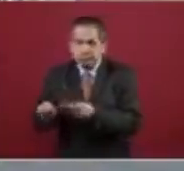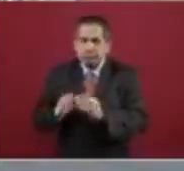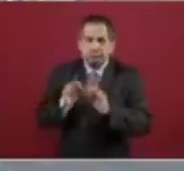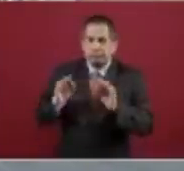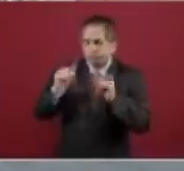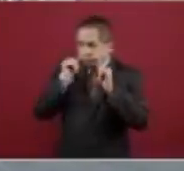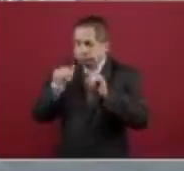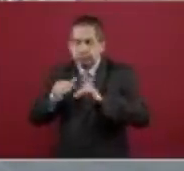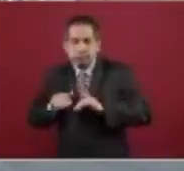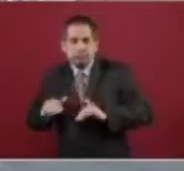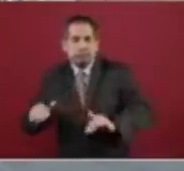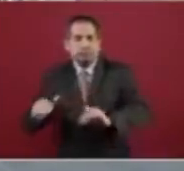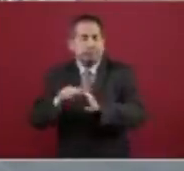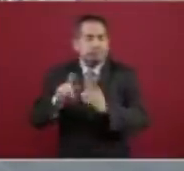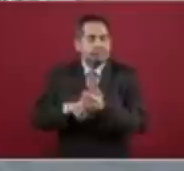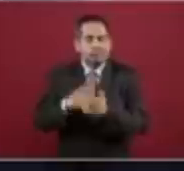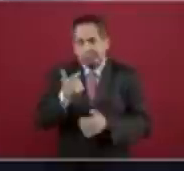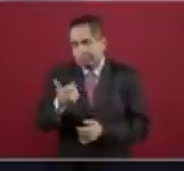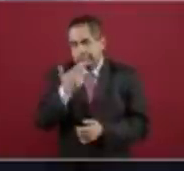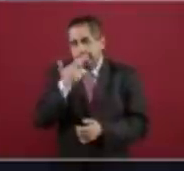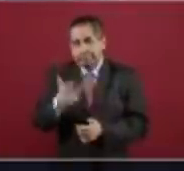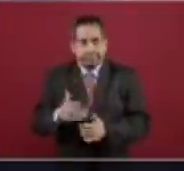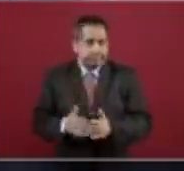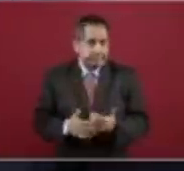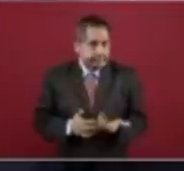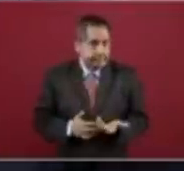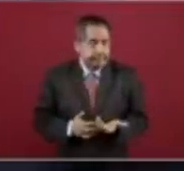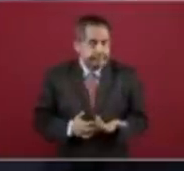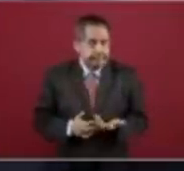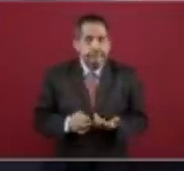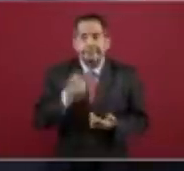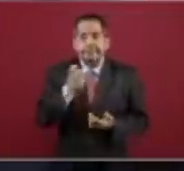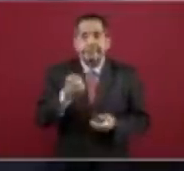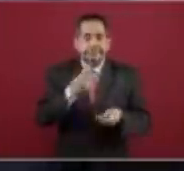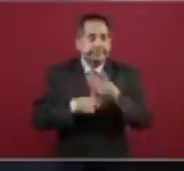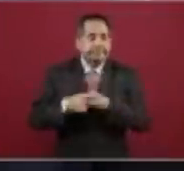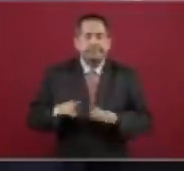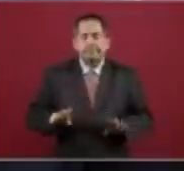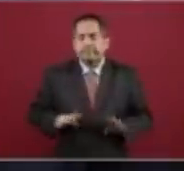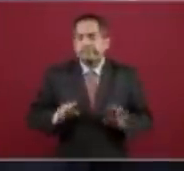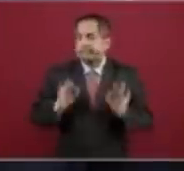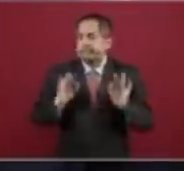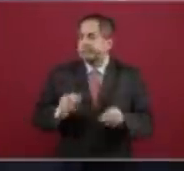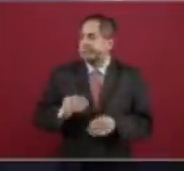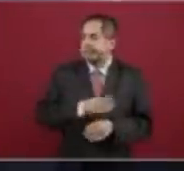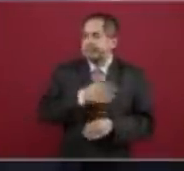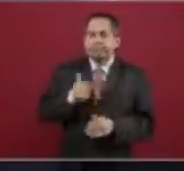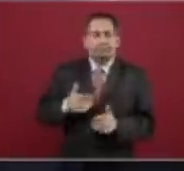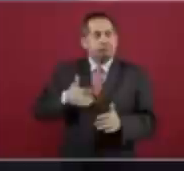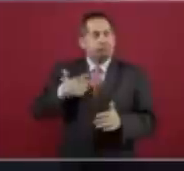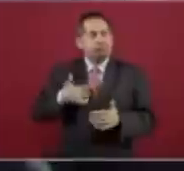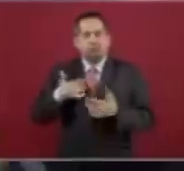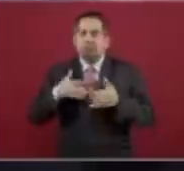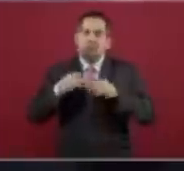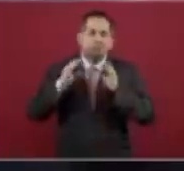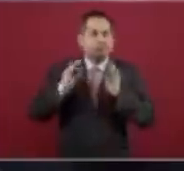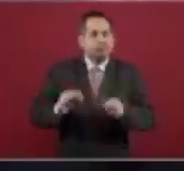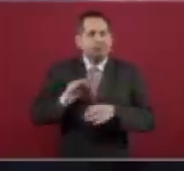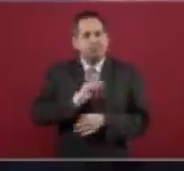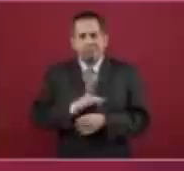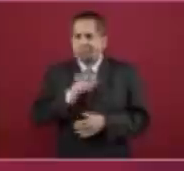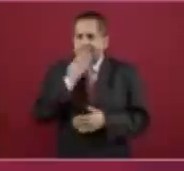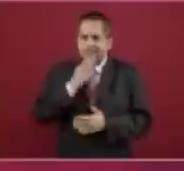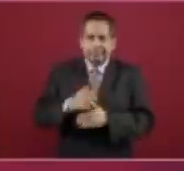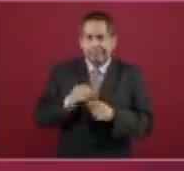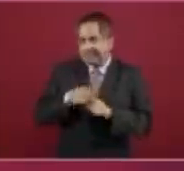distribución de la riqueza. Y esto es lo que genera el bienestar y la felicidad. Es una forma distinta